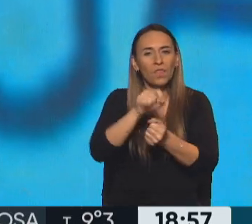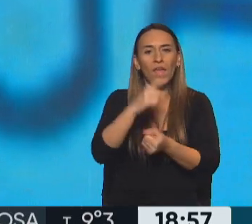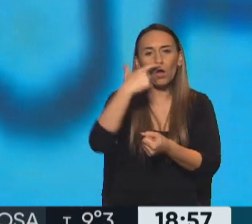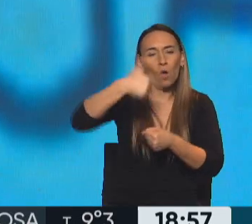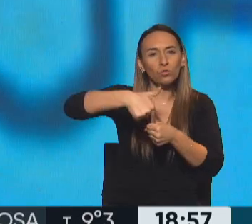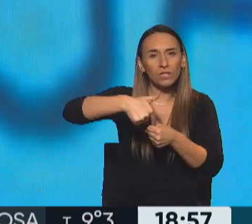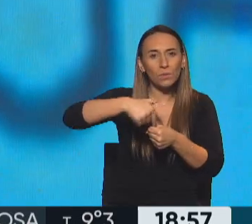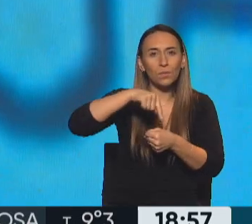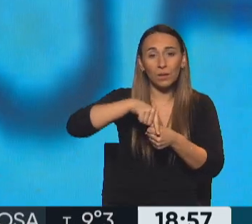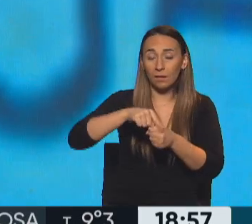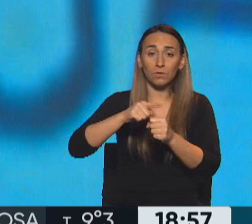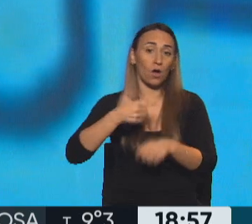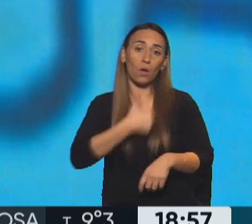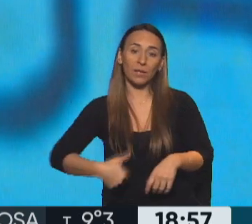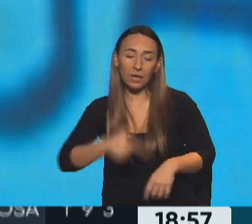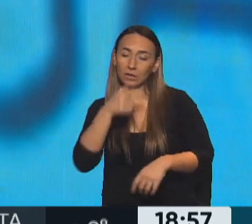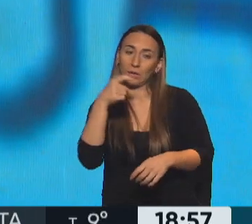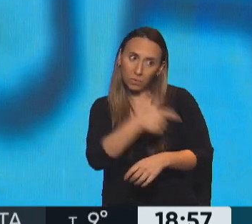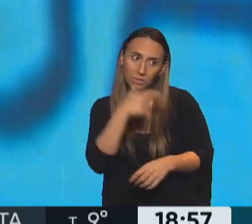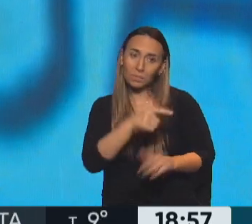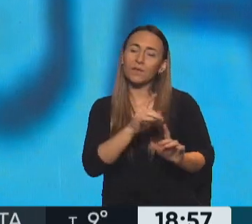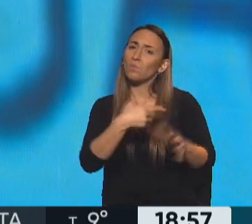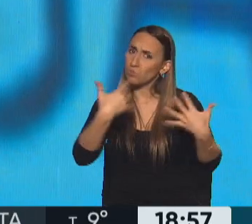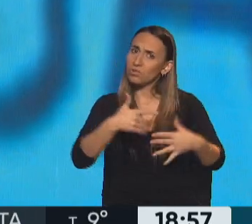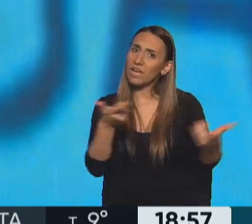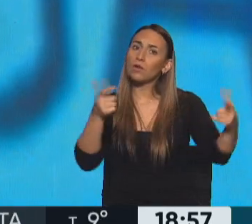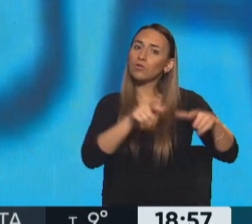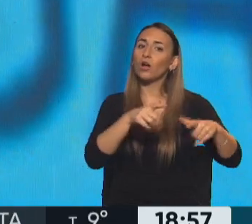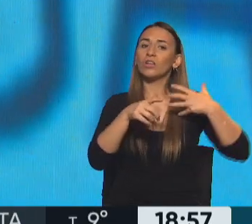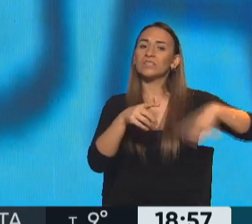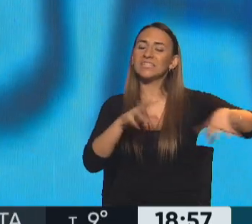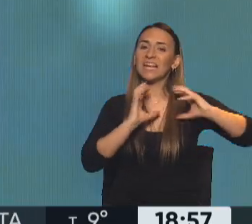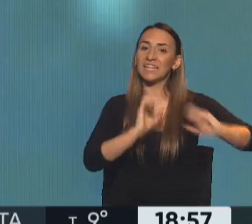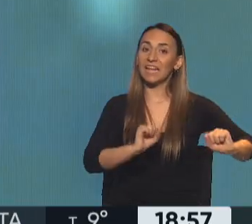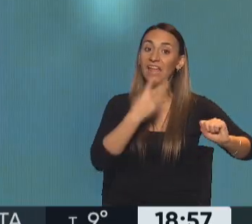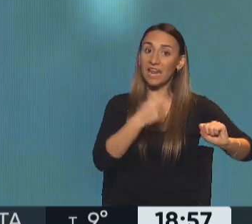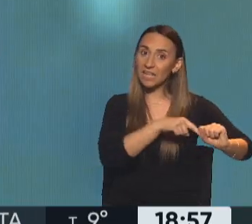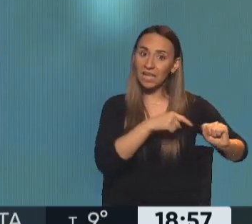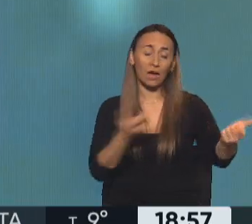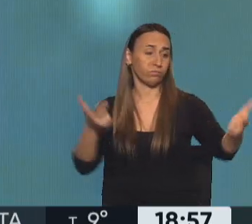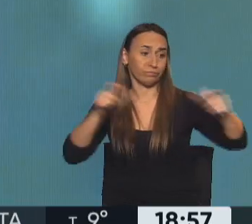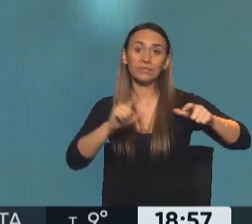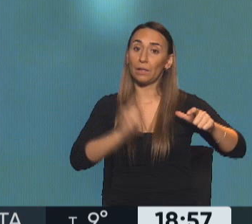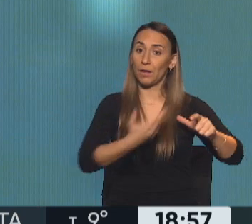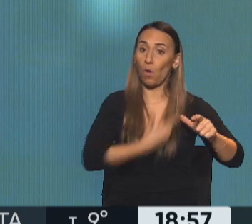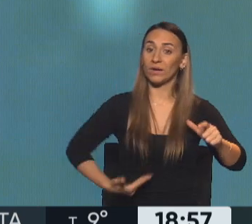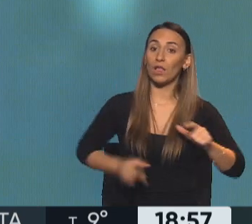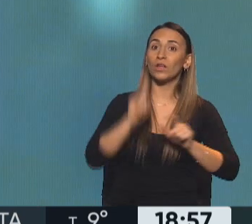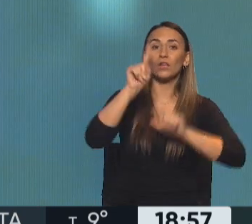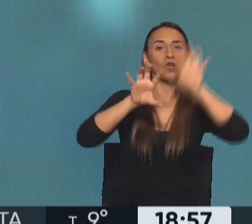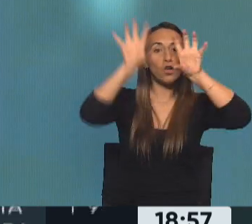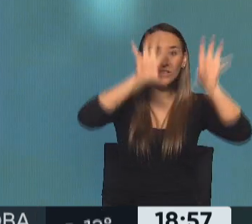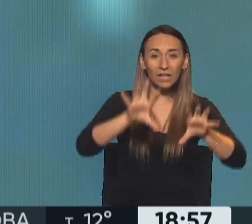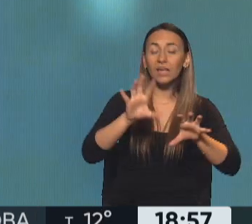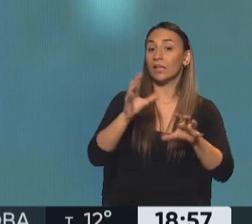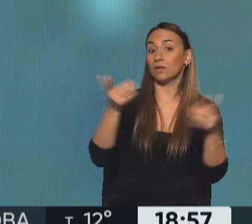parte del gobierno. Y si bien hubo varias reuniones, sí, con la Secretaría de Energía, todavía no han arribado a una solución, sí, sí, real. Sí, tuvieron incluso los gobernadores del norte una reunión con Mansur hace algunos